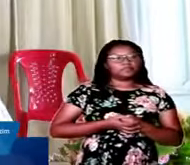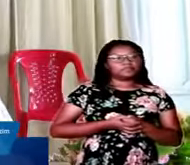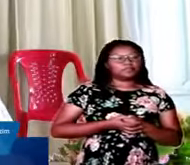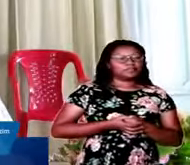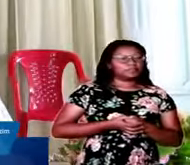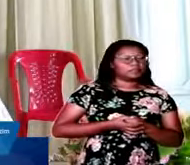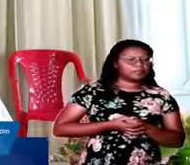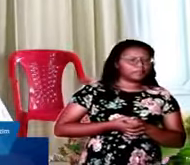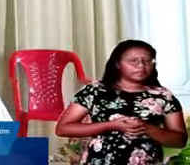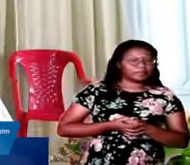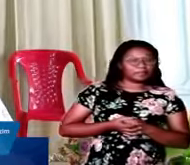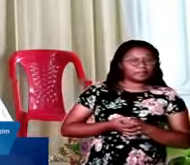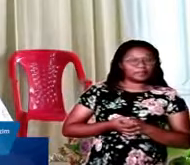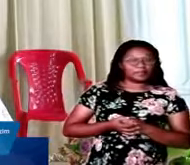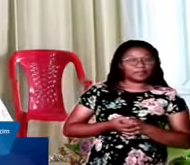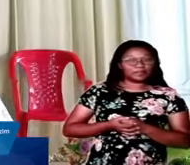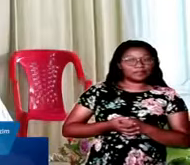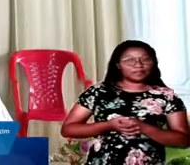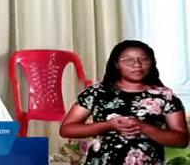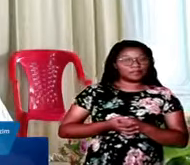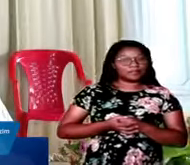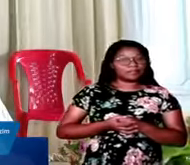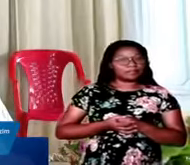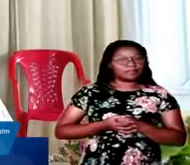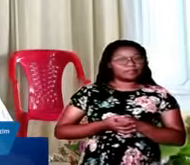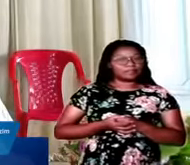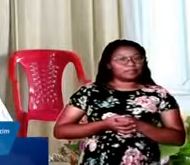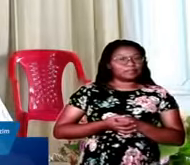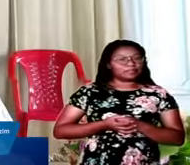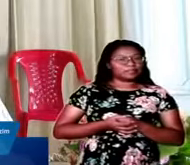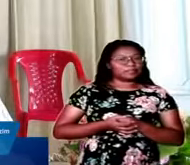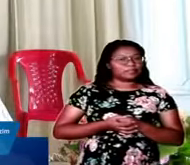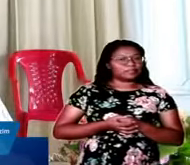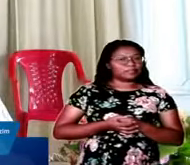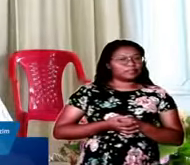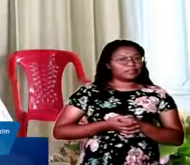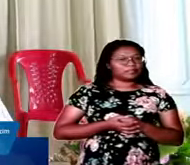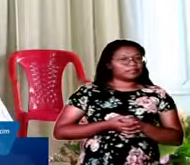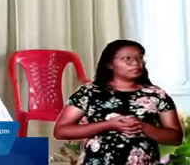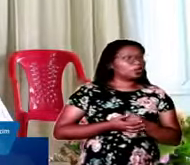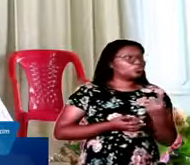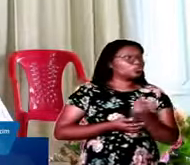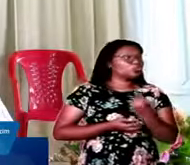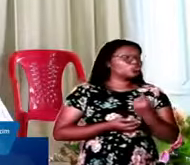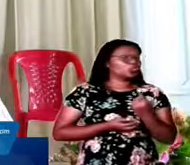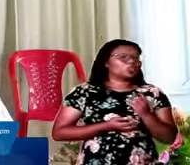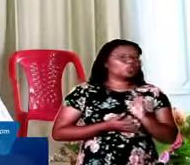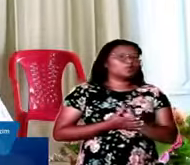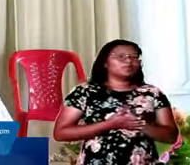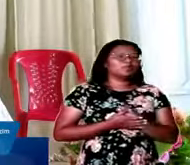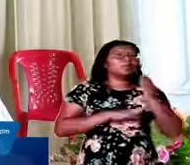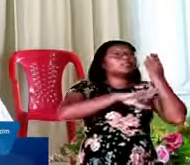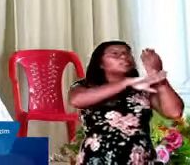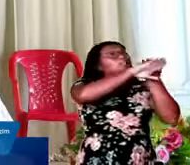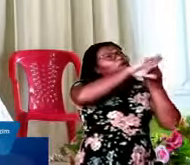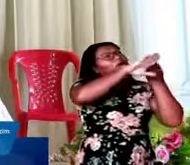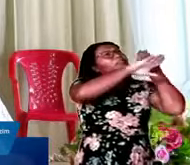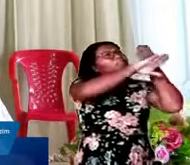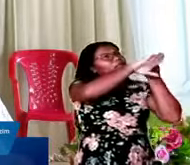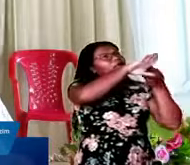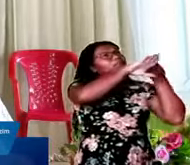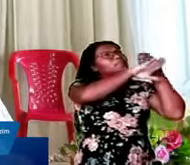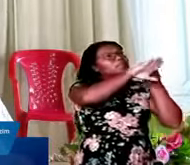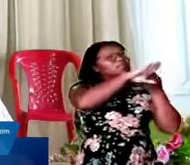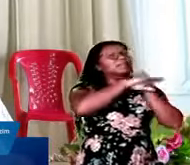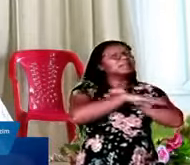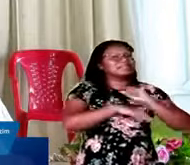Volvemos a proverbio. Tiene un problema. La sanguijuela solo sabe decir, dame, dame, dame. Eso dice el